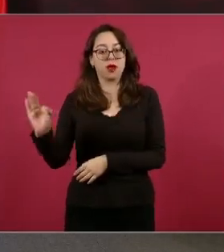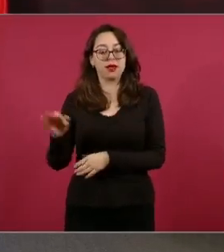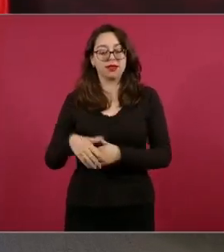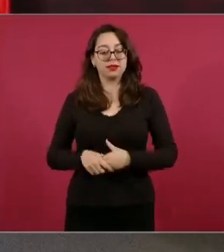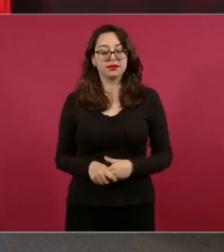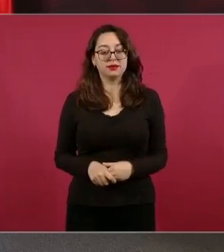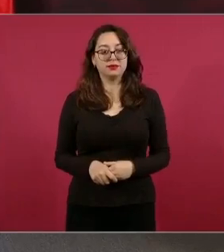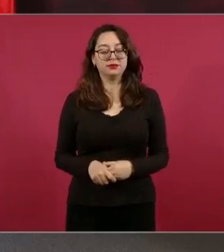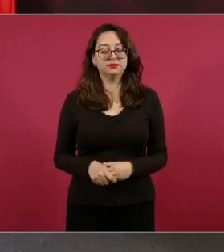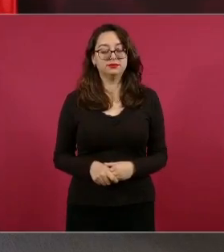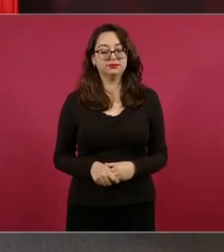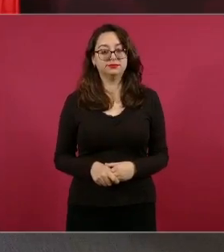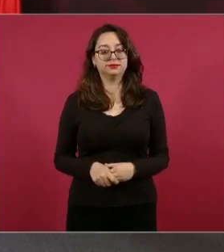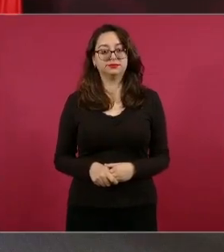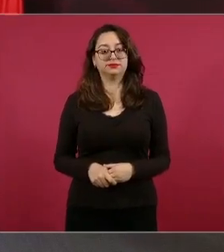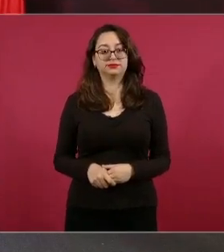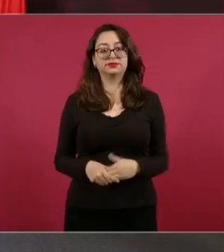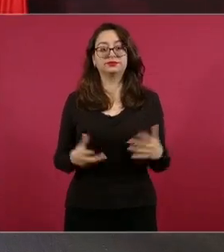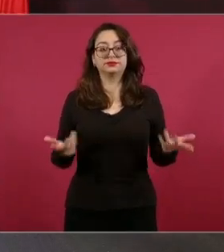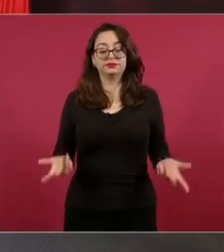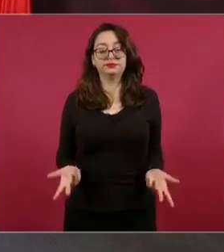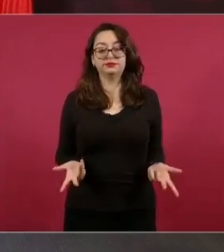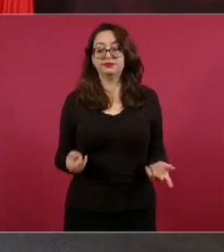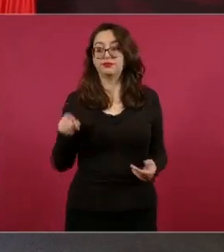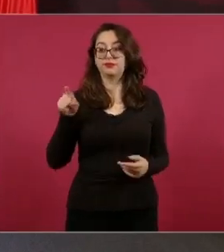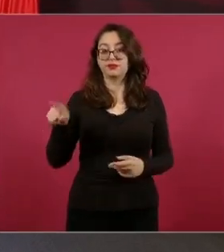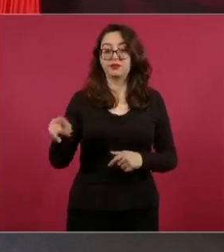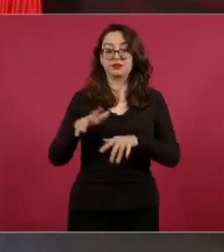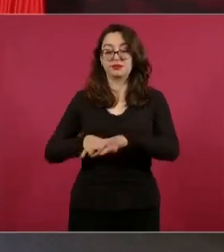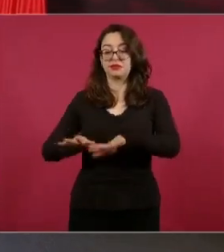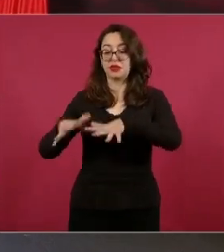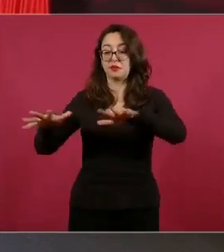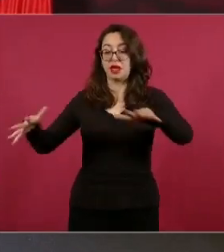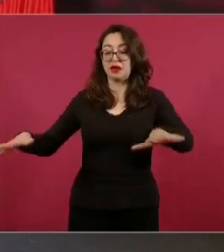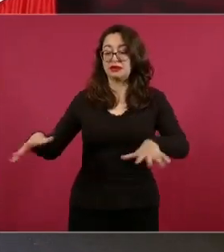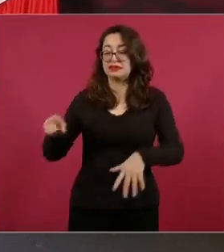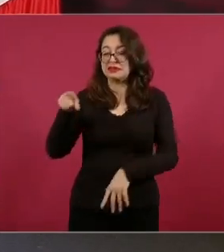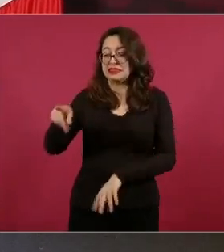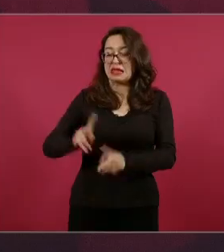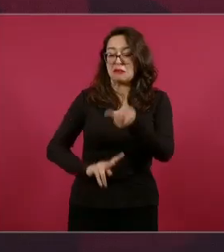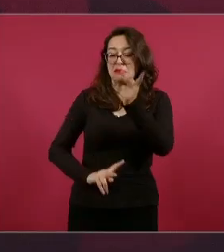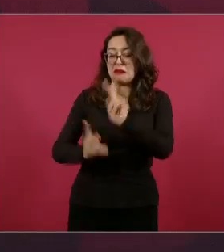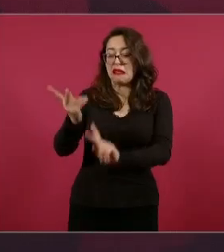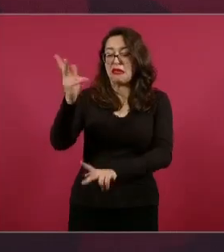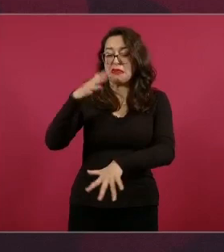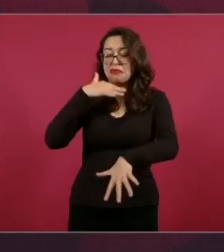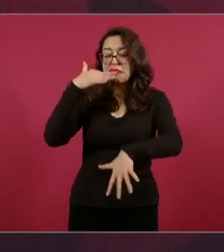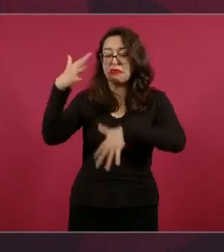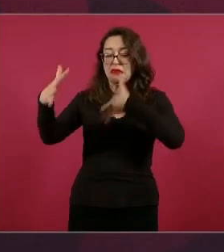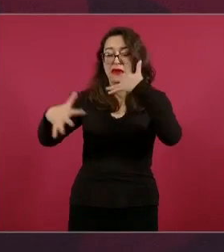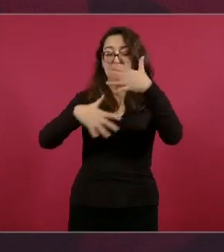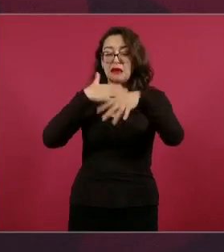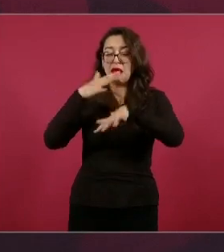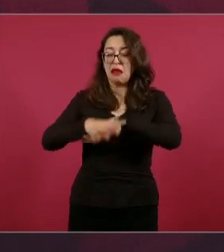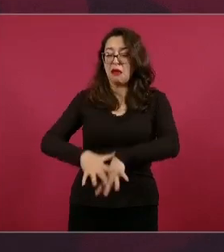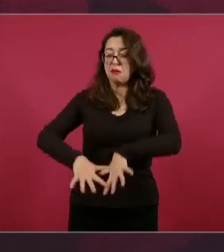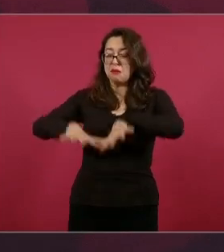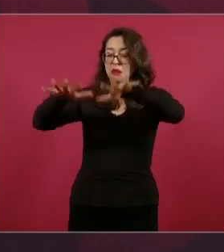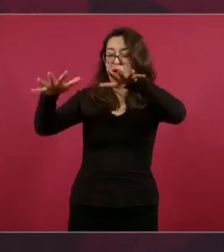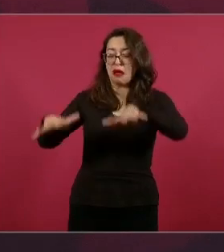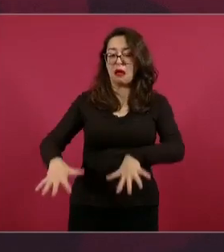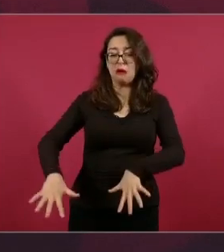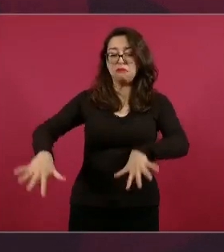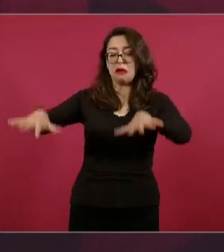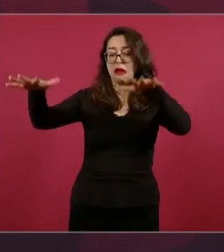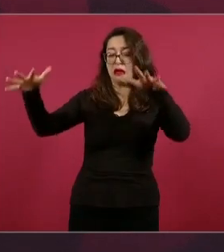Entonces, imagínense las playas llenas de sargazos, porque hay en todo competencia,